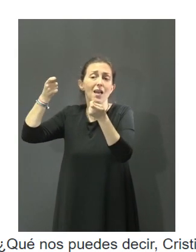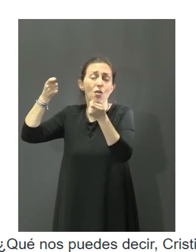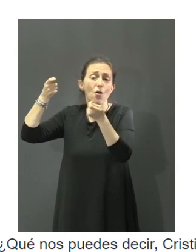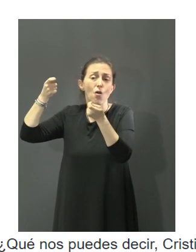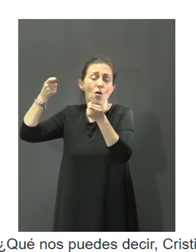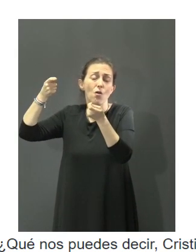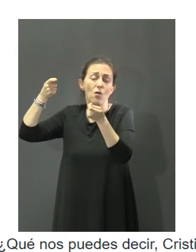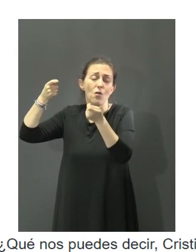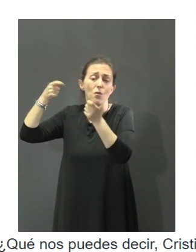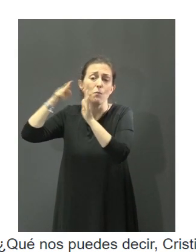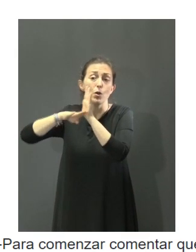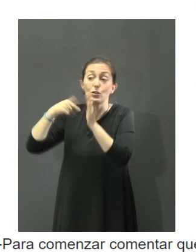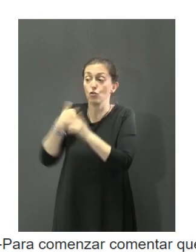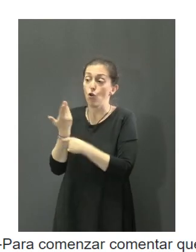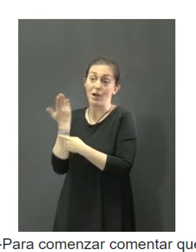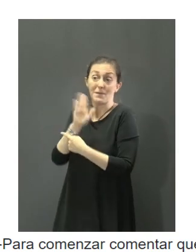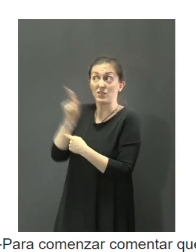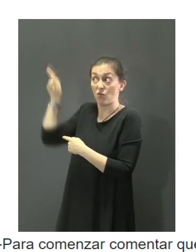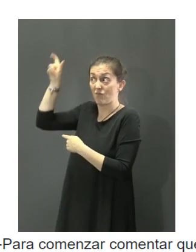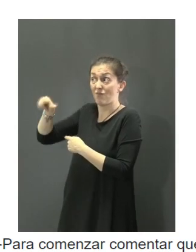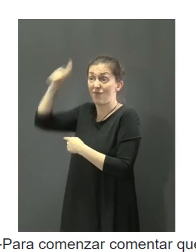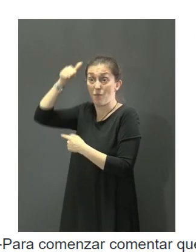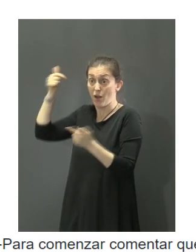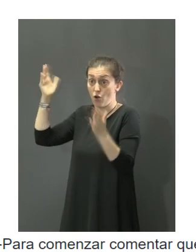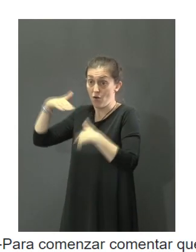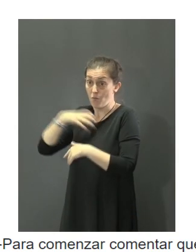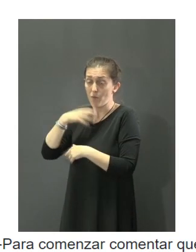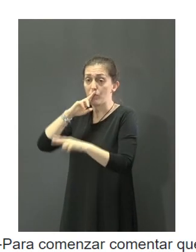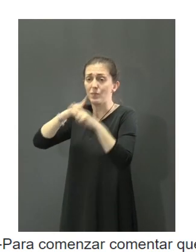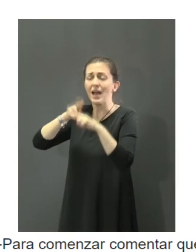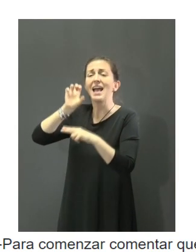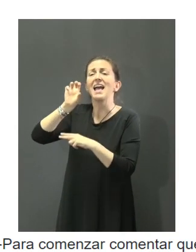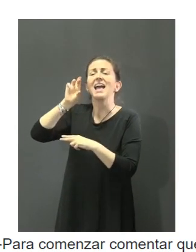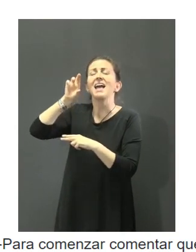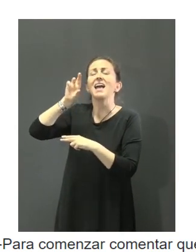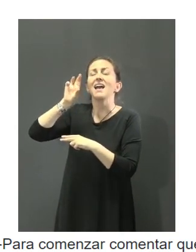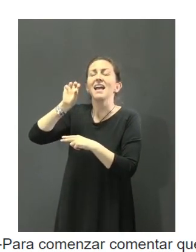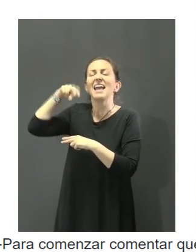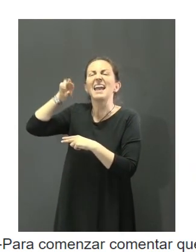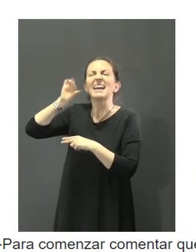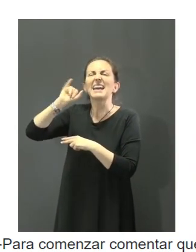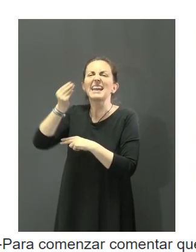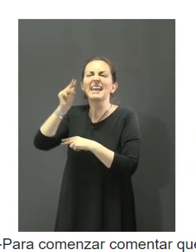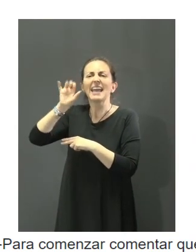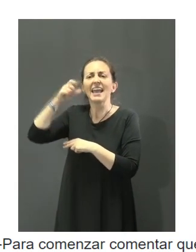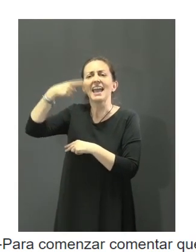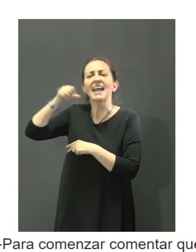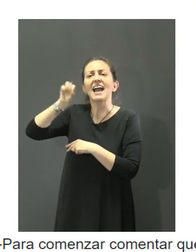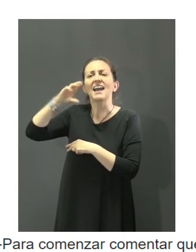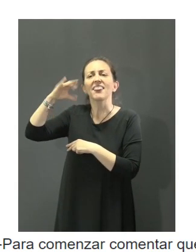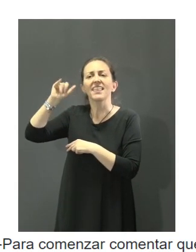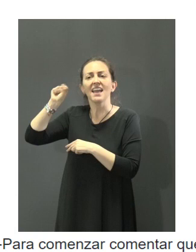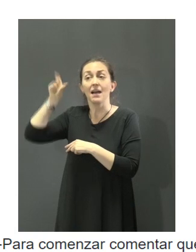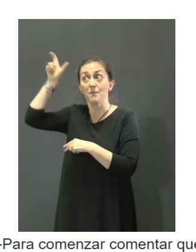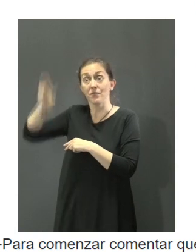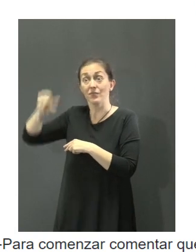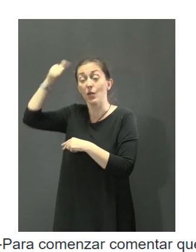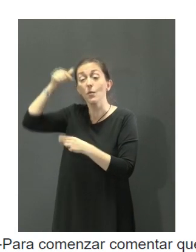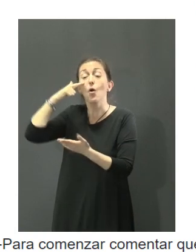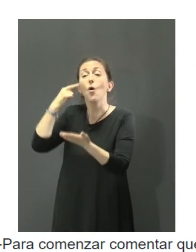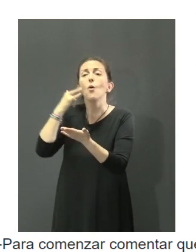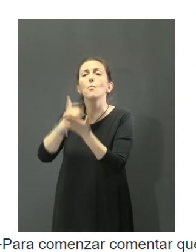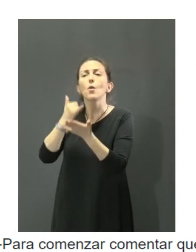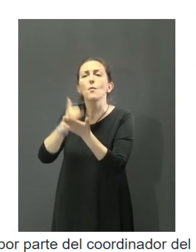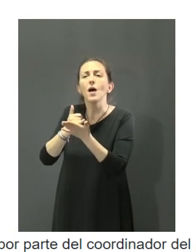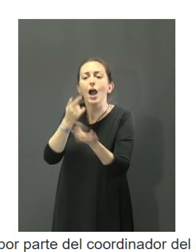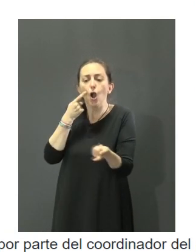que hoy no ha podido estar, y estoy en representación del proyecto, que es Enrique García. Y se hicieron las pruebas del